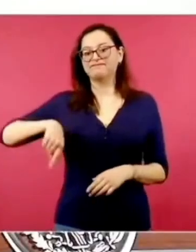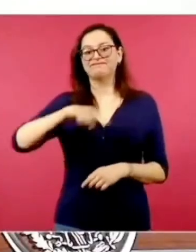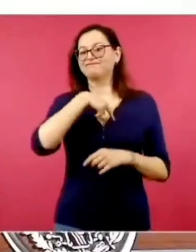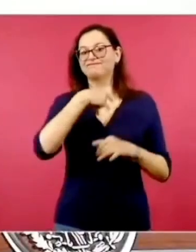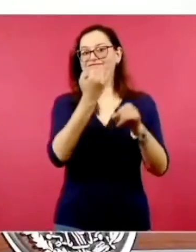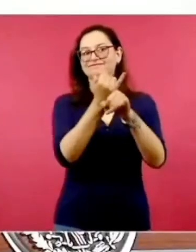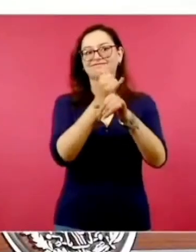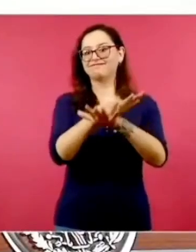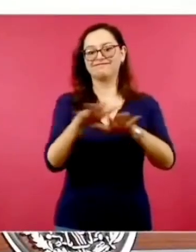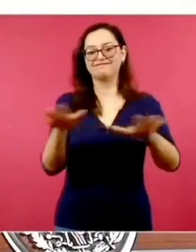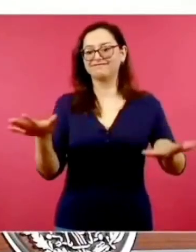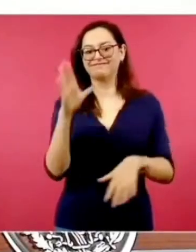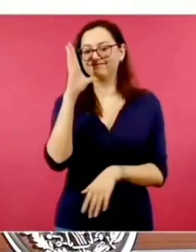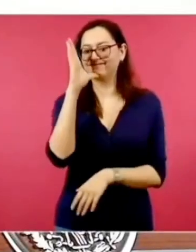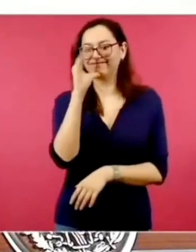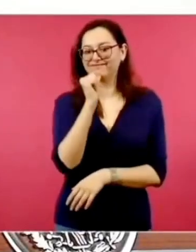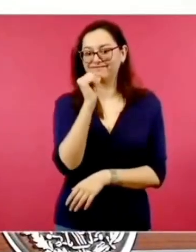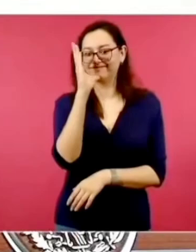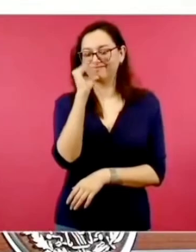Entonces,